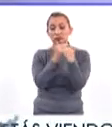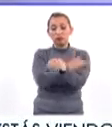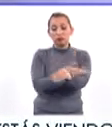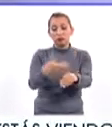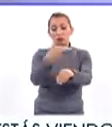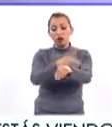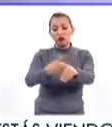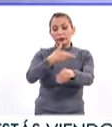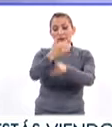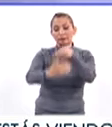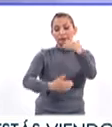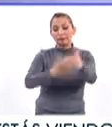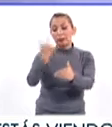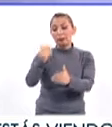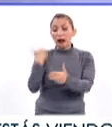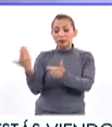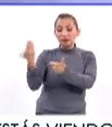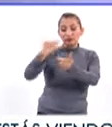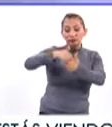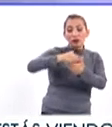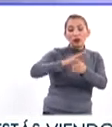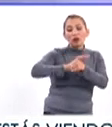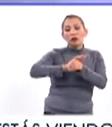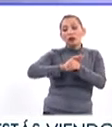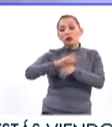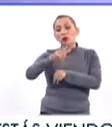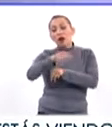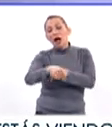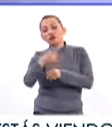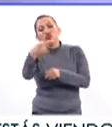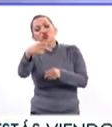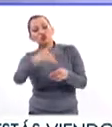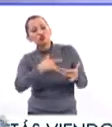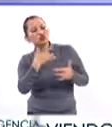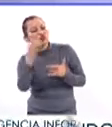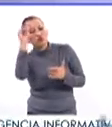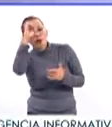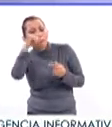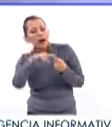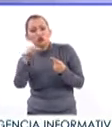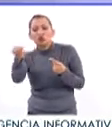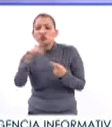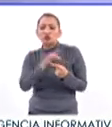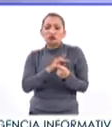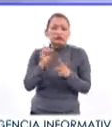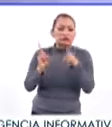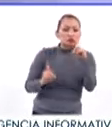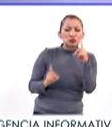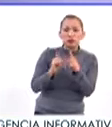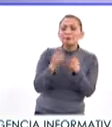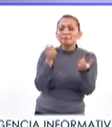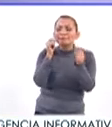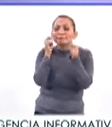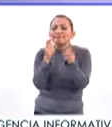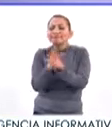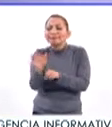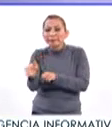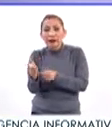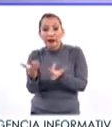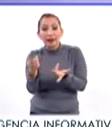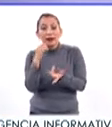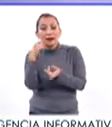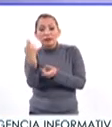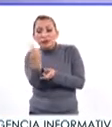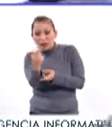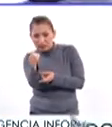un procedimiento al involucrar cuáles son las percepciones, los temores, incluso atender los temores y desde luego